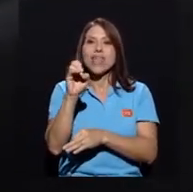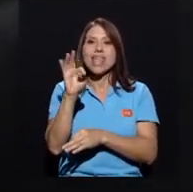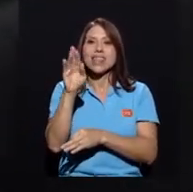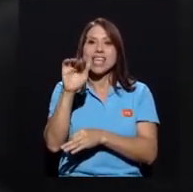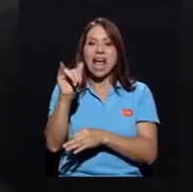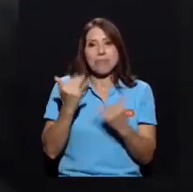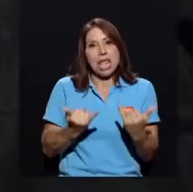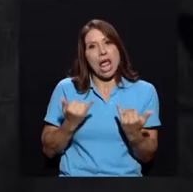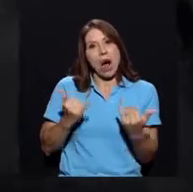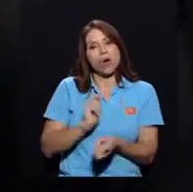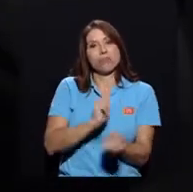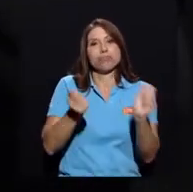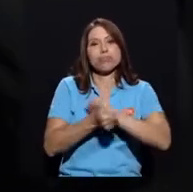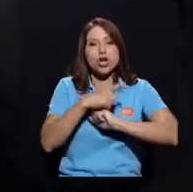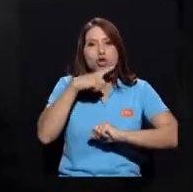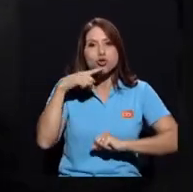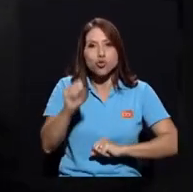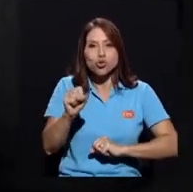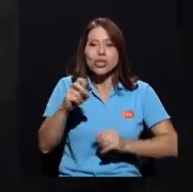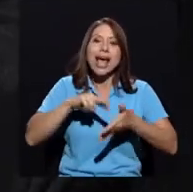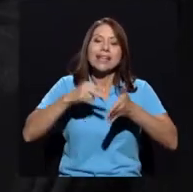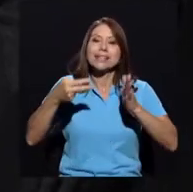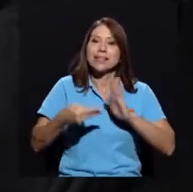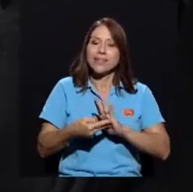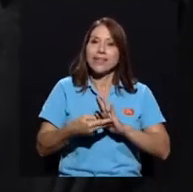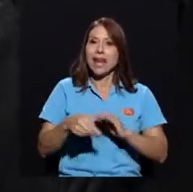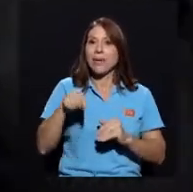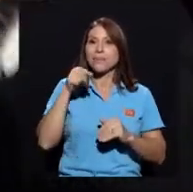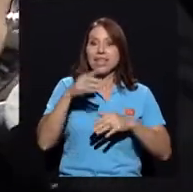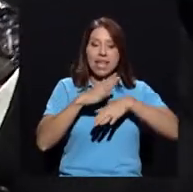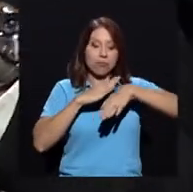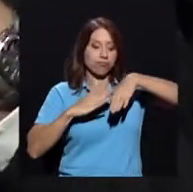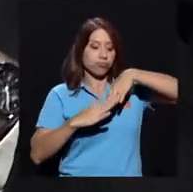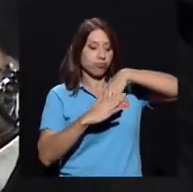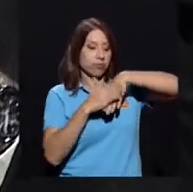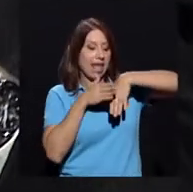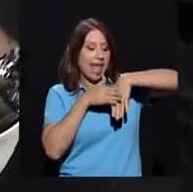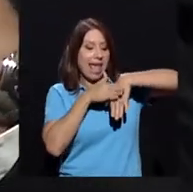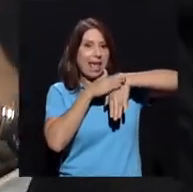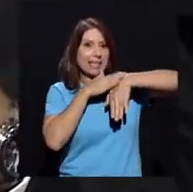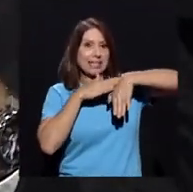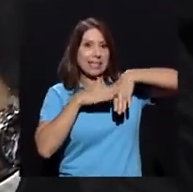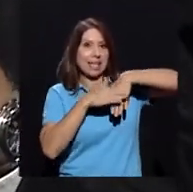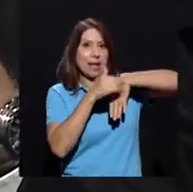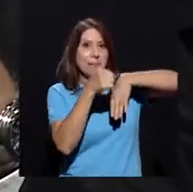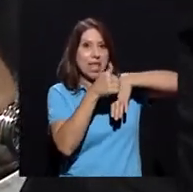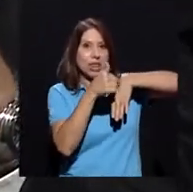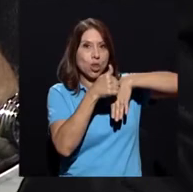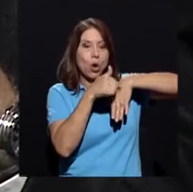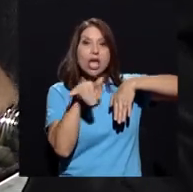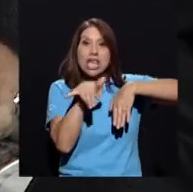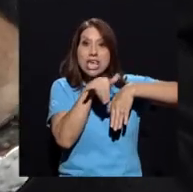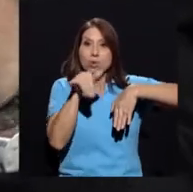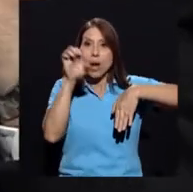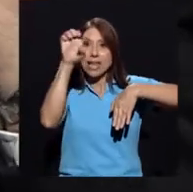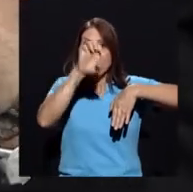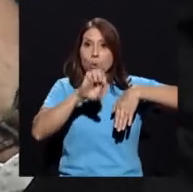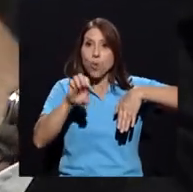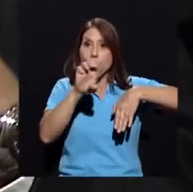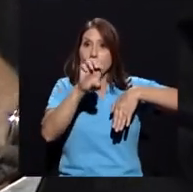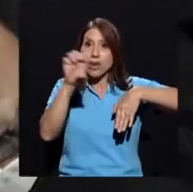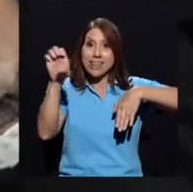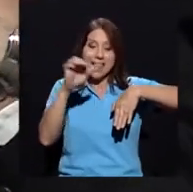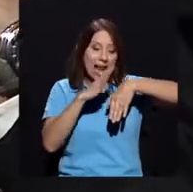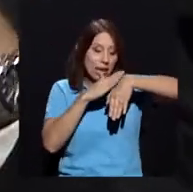hoy Rusia. Esto implicaba que este segmento iba a estar alimentado, al igual que la Europa Oriental, por